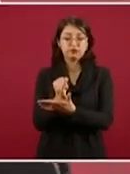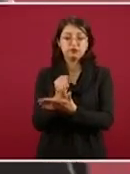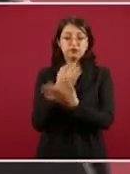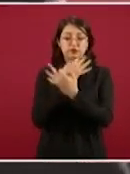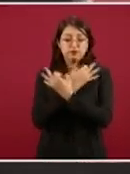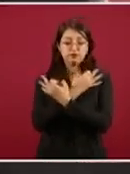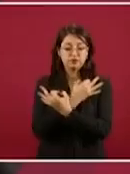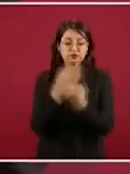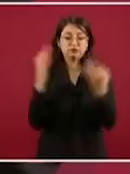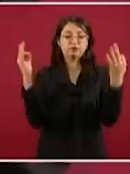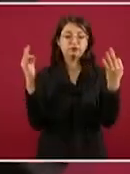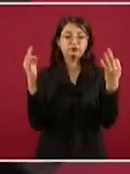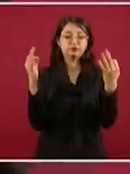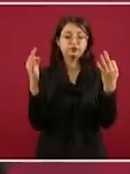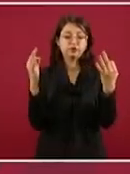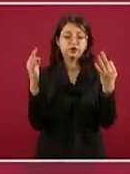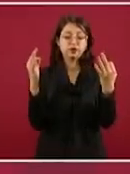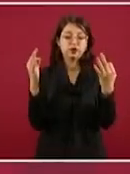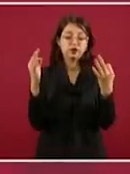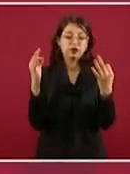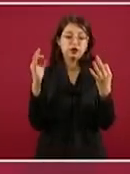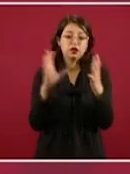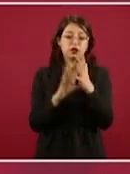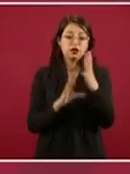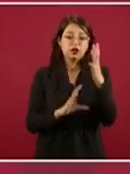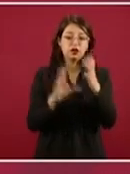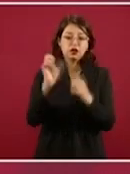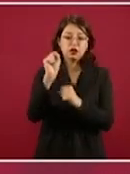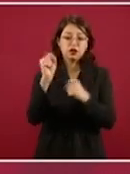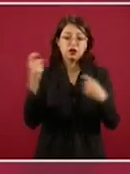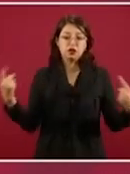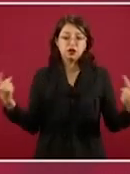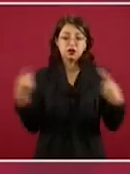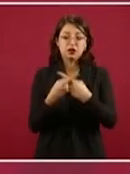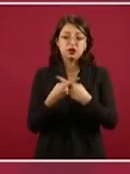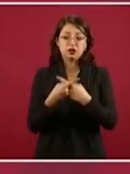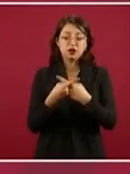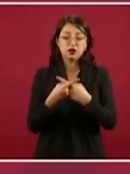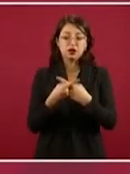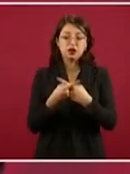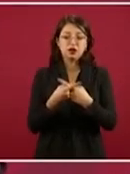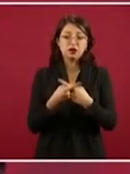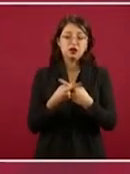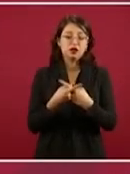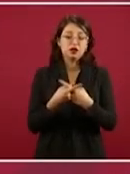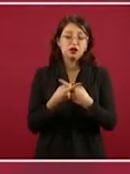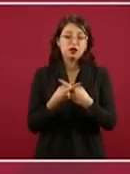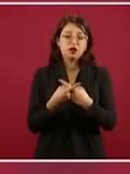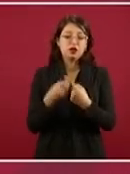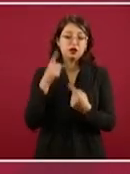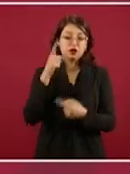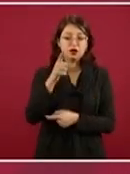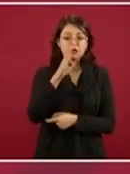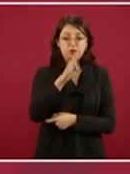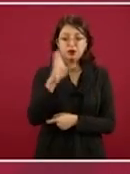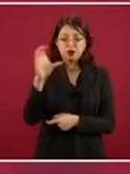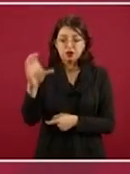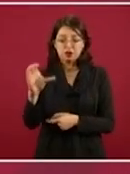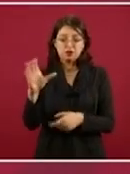declarando inconstitucional la reforma que se hizo en el Congreso local de Baja